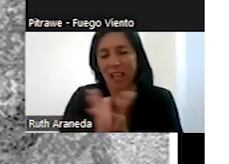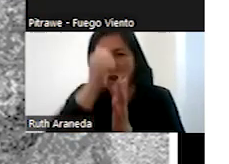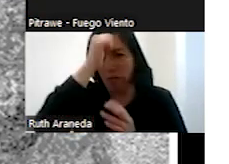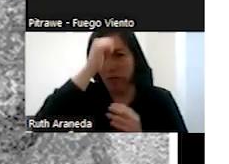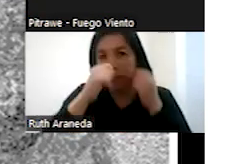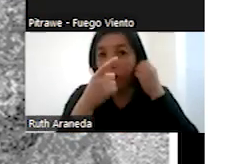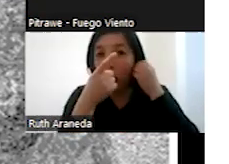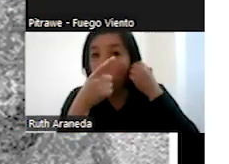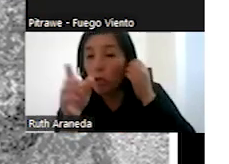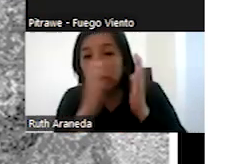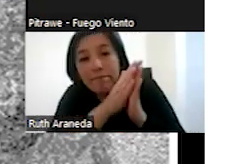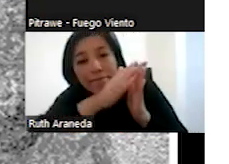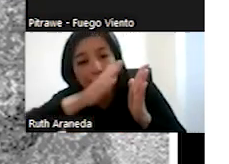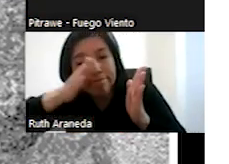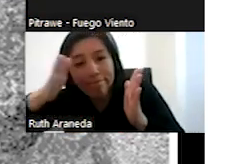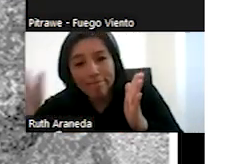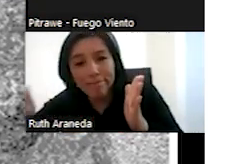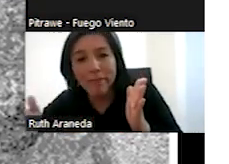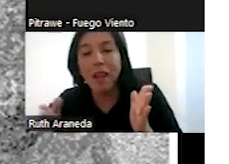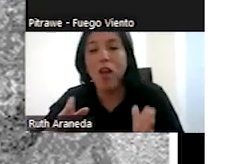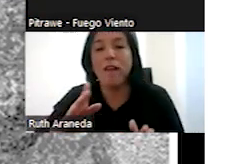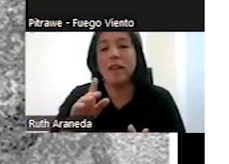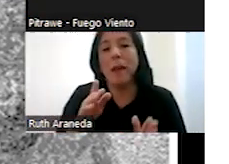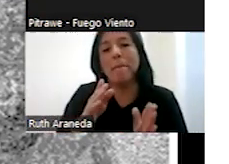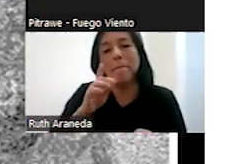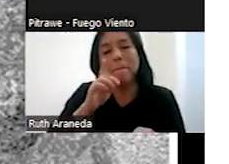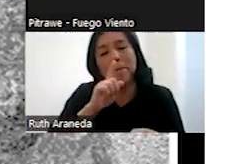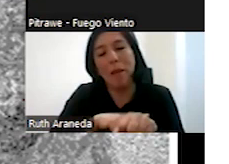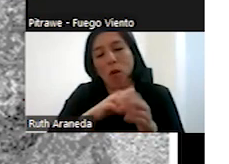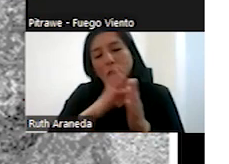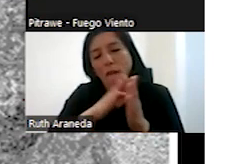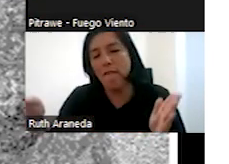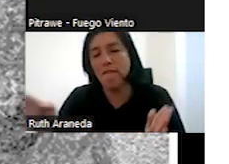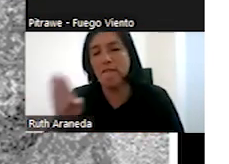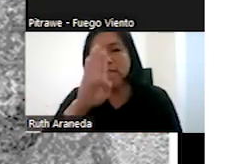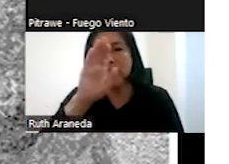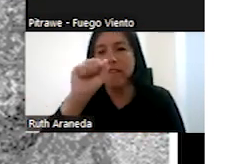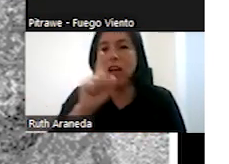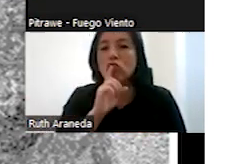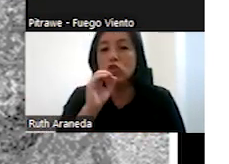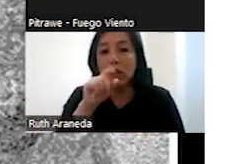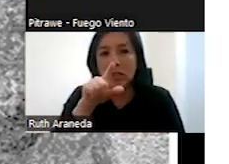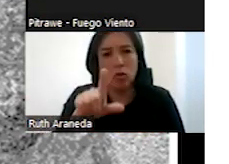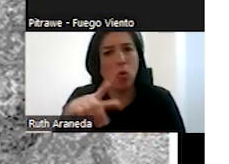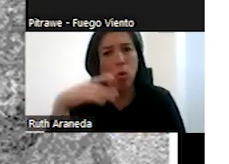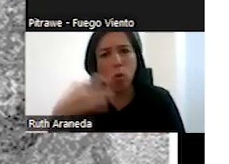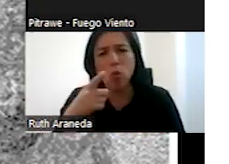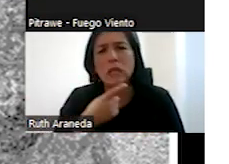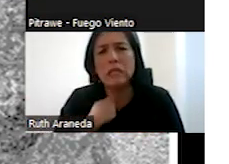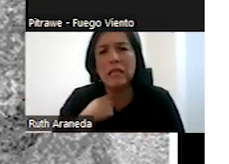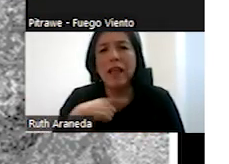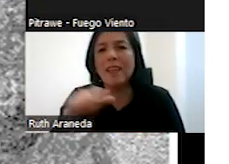está asociado al Tembetá, que es una marca de fábrica de los Bato, pero es una situación muy excepcional. Esto es muy cerca de